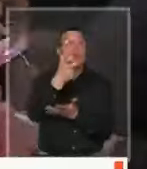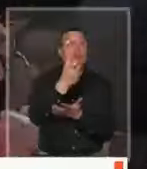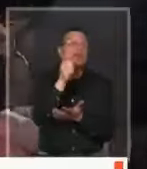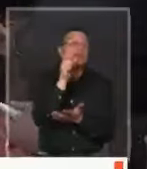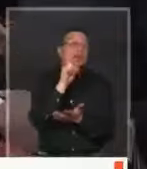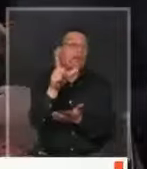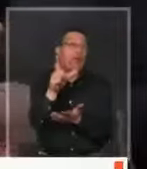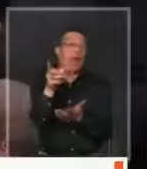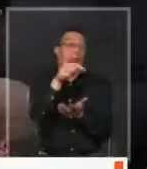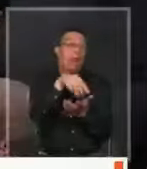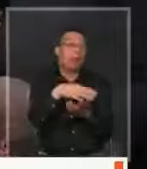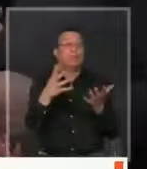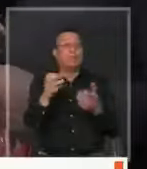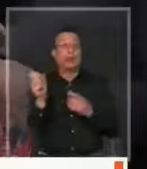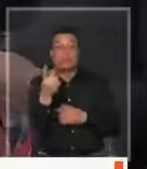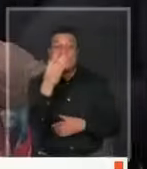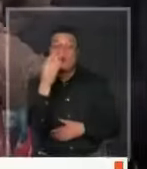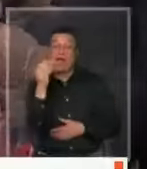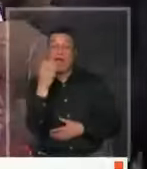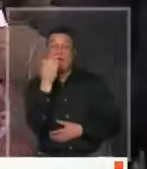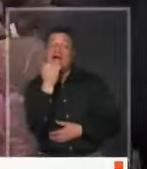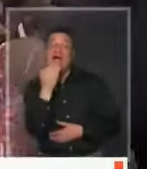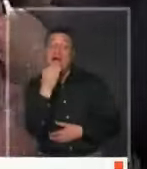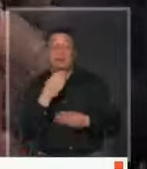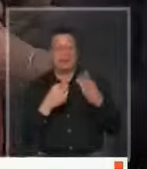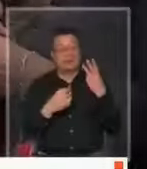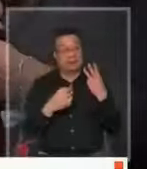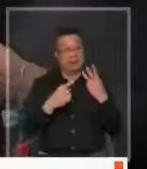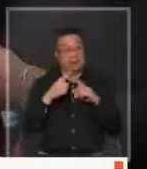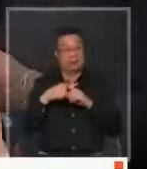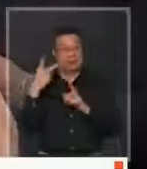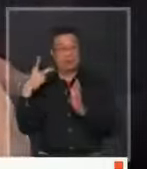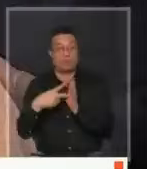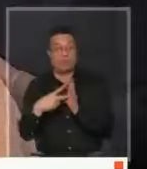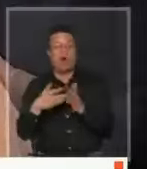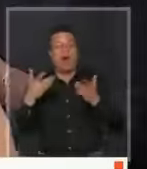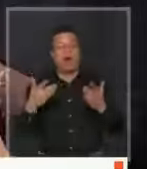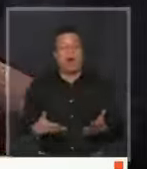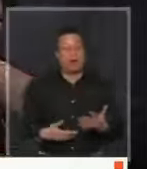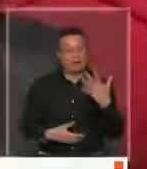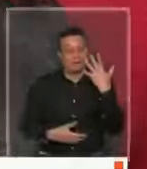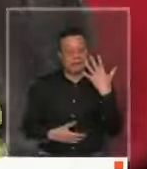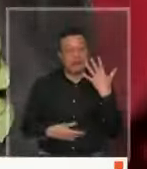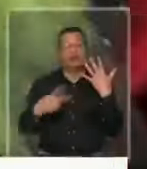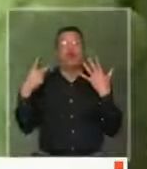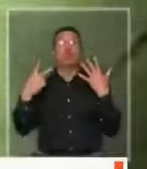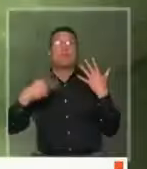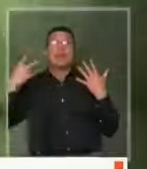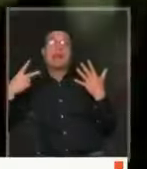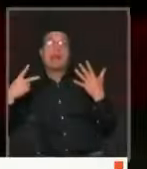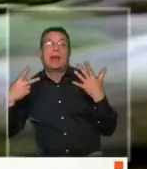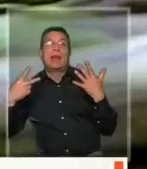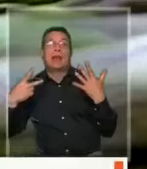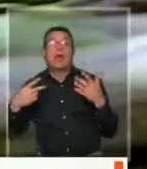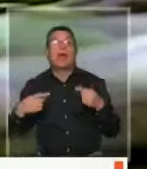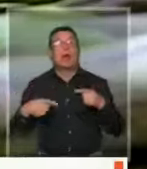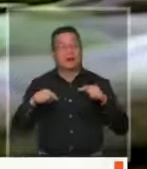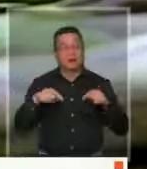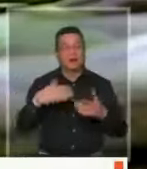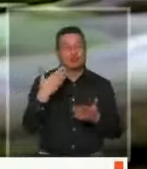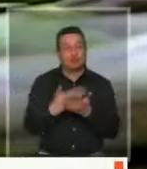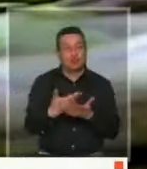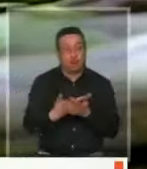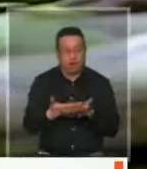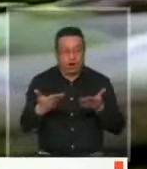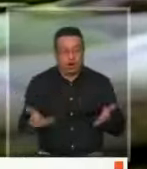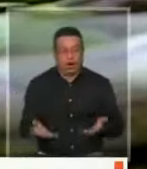La primera alcachofa llegaron 3 por 2.000 y ahora estamos 5 por 2.000. Aproveche estas delicias y prepare